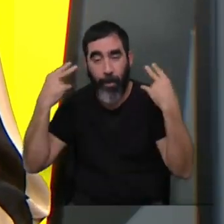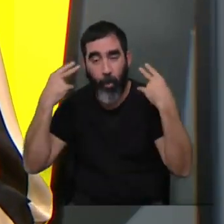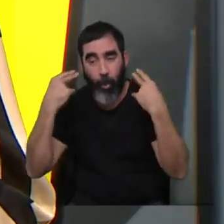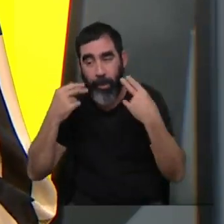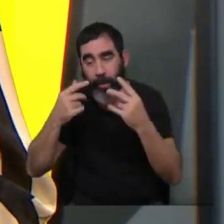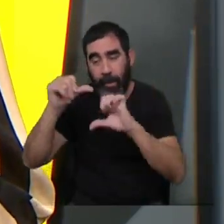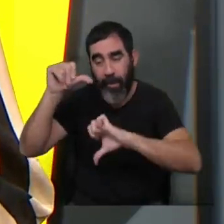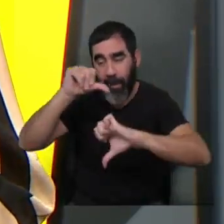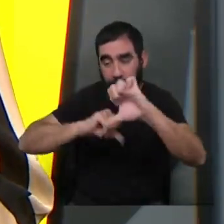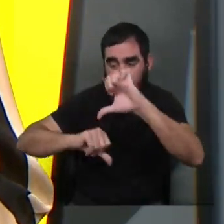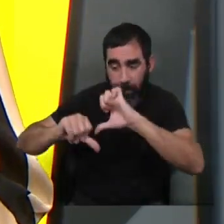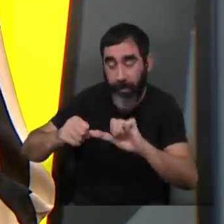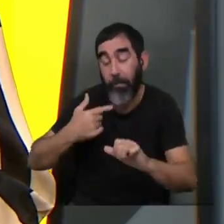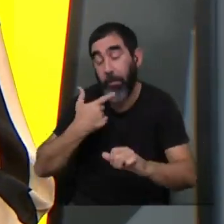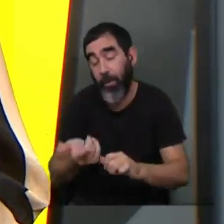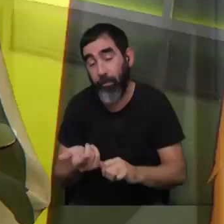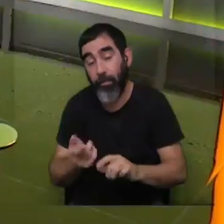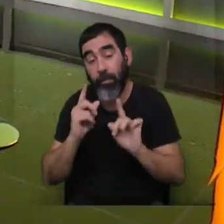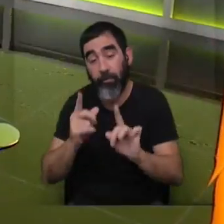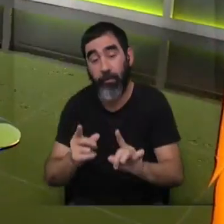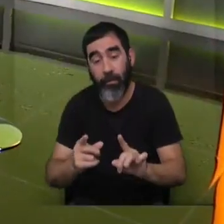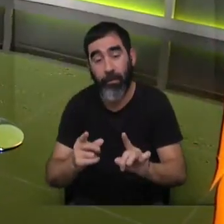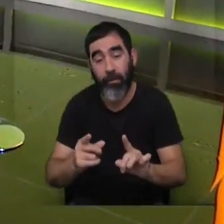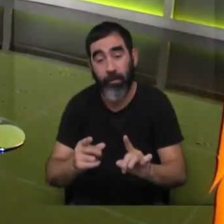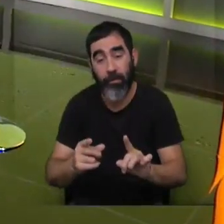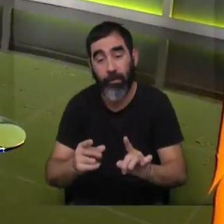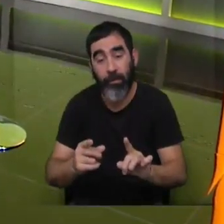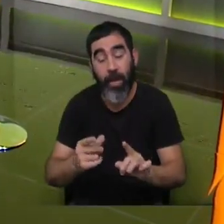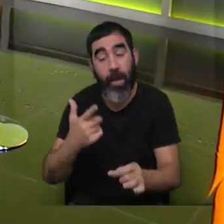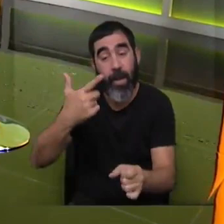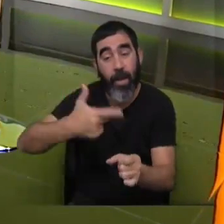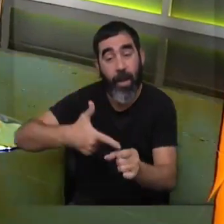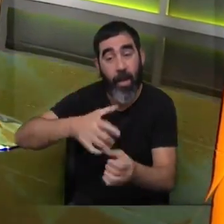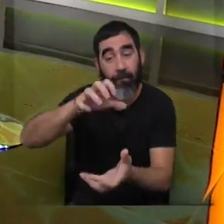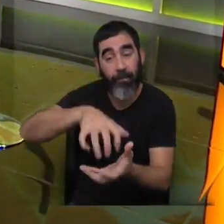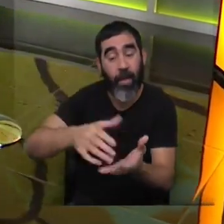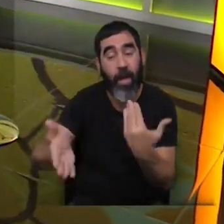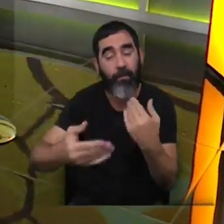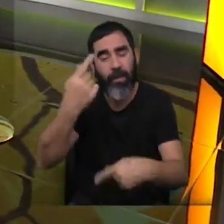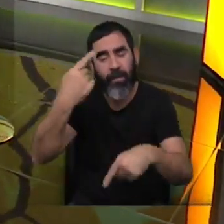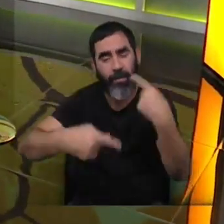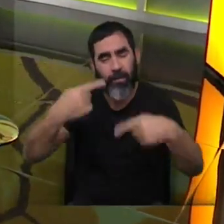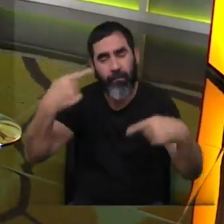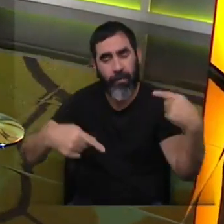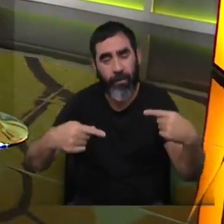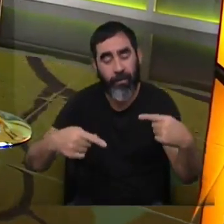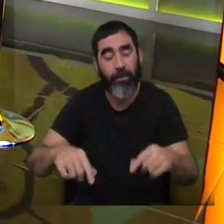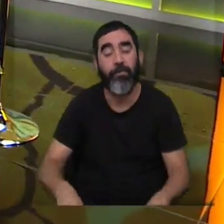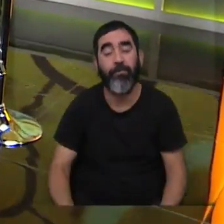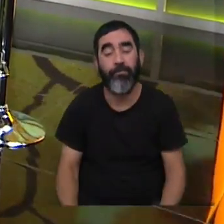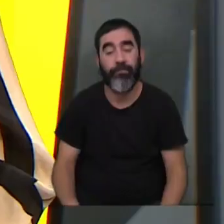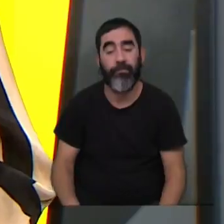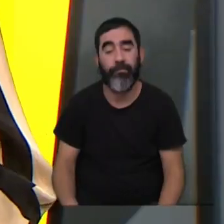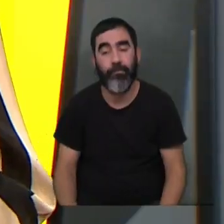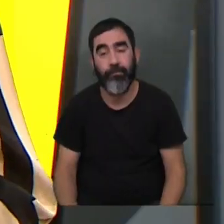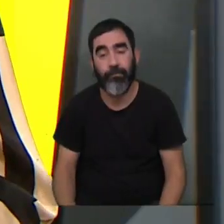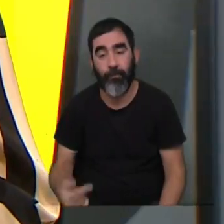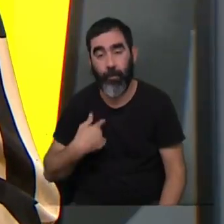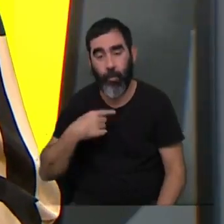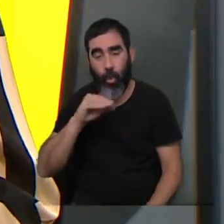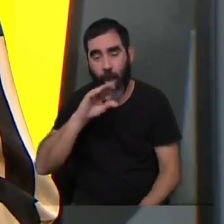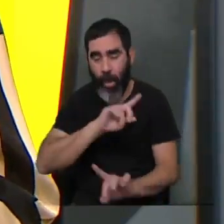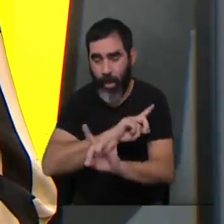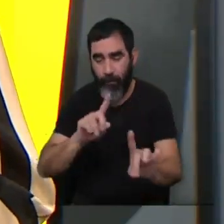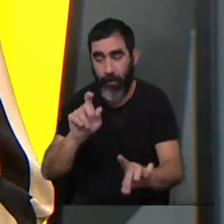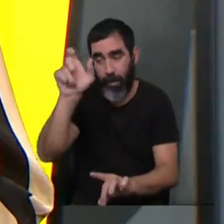de química. En este caso, por ejemplo, vamos a ir a la estación de servicio, pero para hablar de varias disciplinas a la vez. Bien. No voy a hablar yo, va a hablar